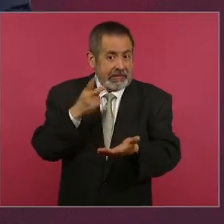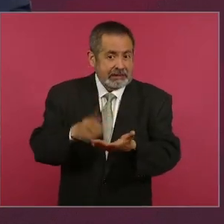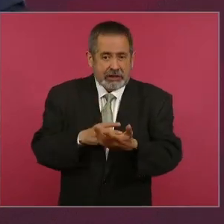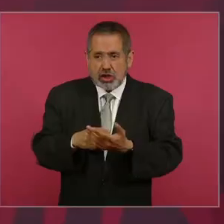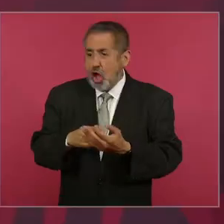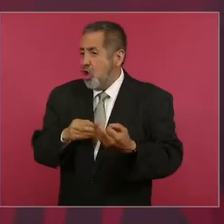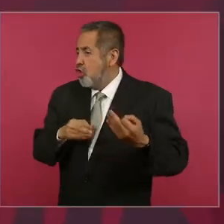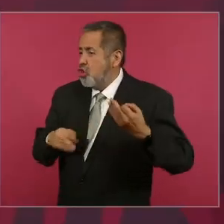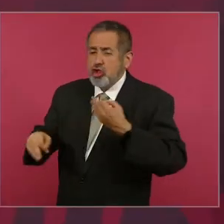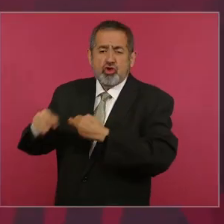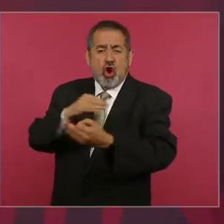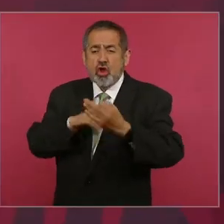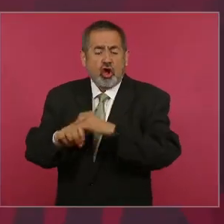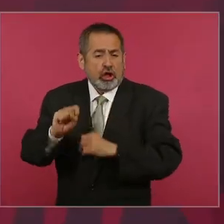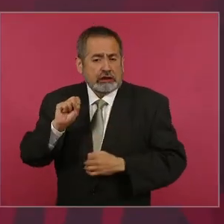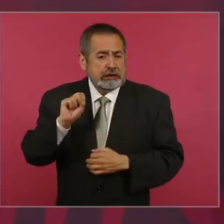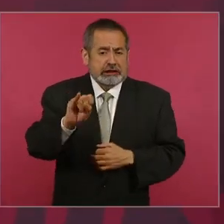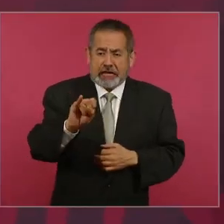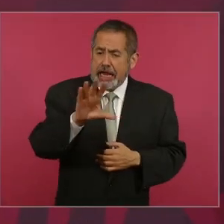todos a favor,